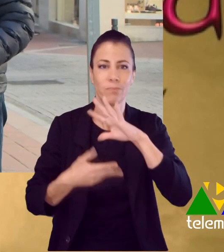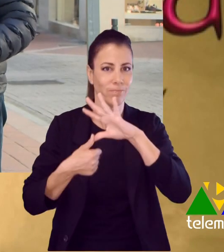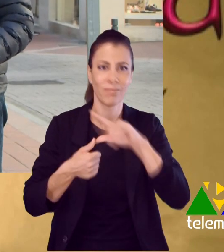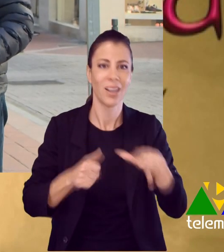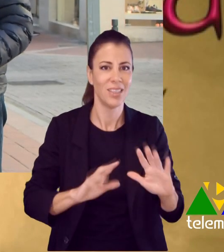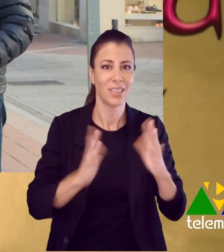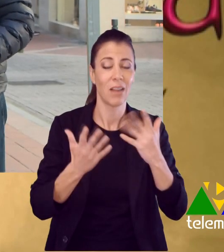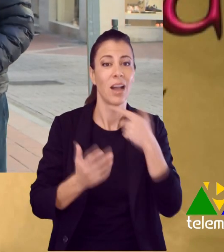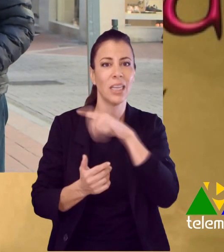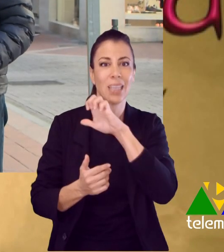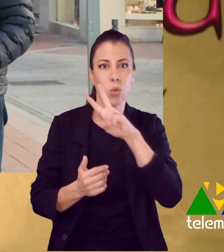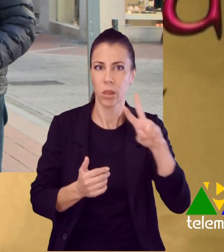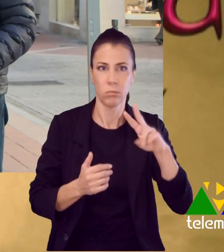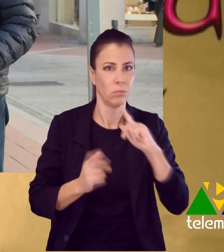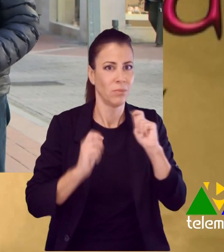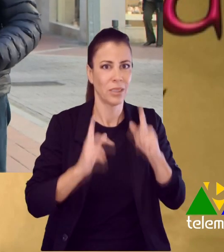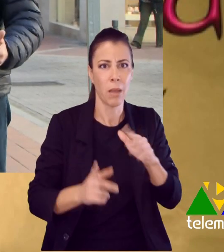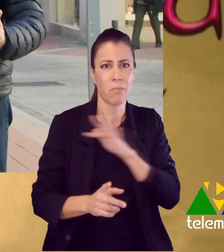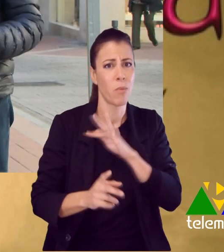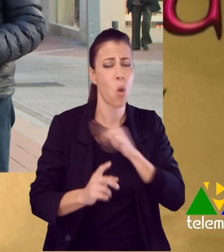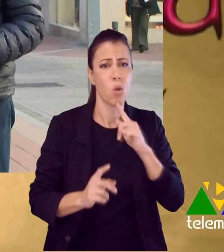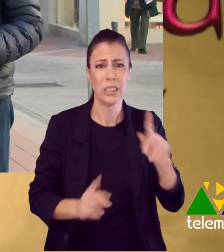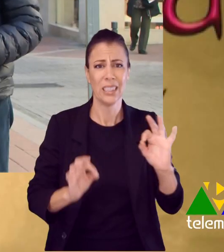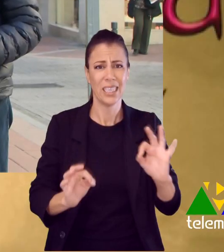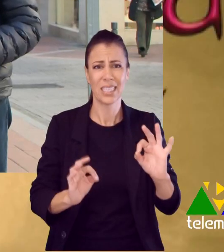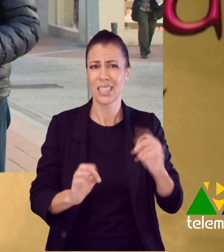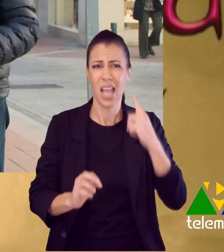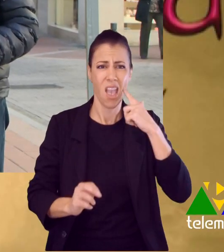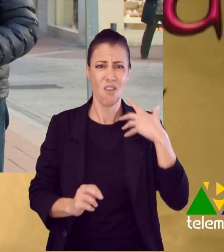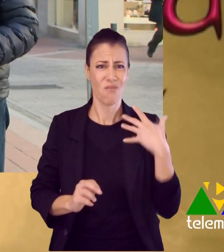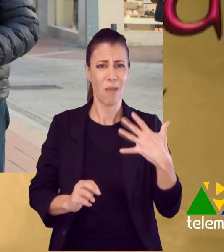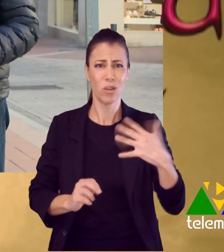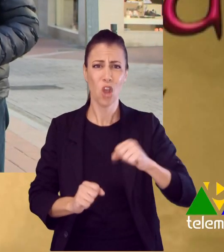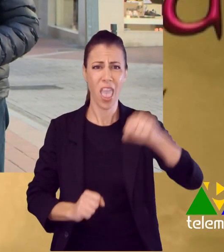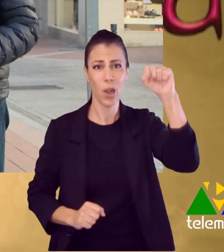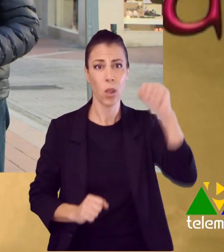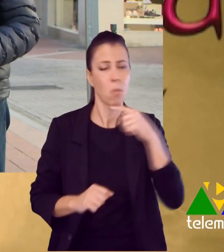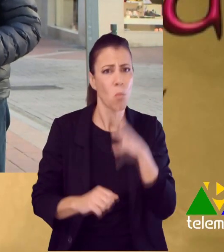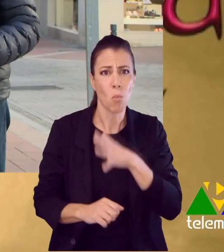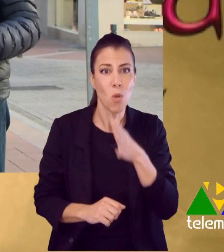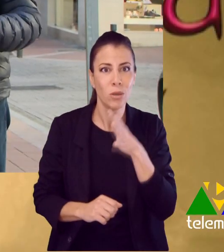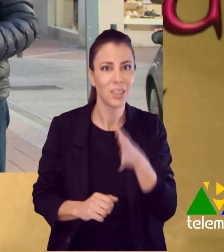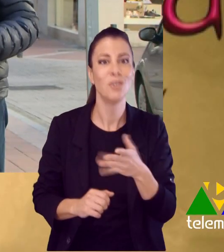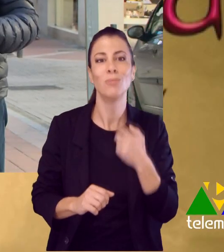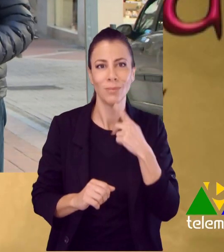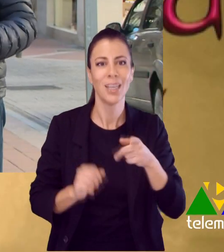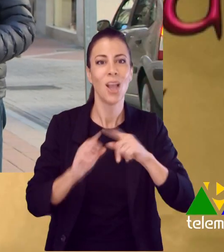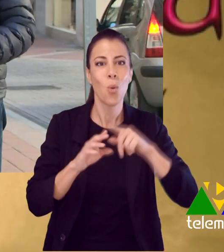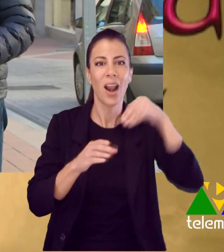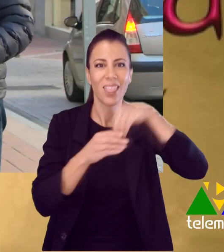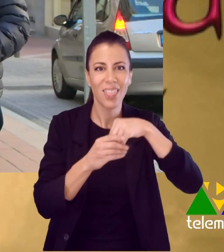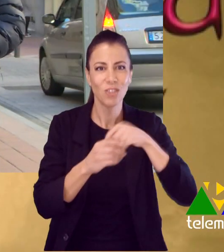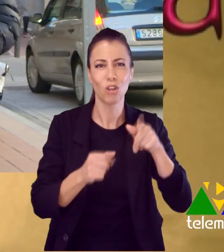Estados Unidos y allí lo reciben como héroe y lo devuelven a España. Que lo reciben como más héroe todavía, claro, lo devuelven